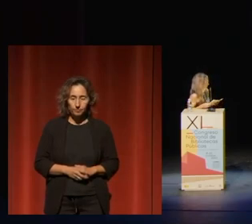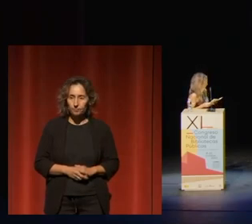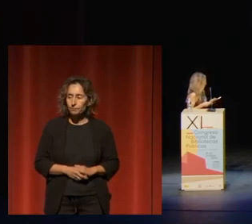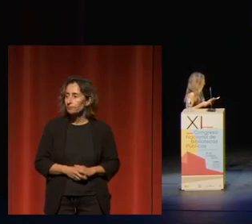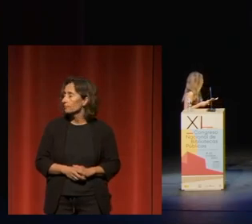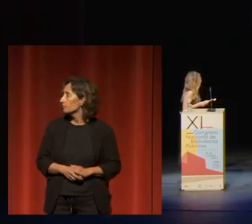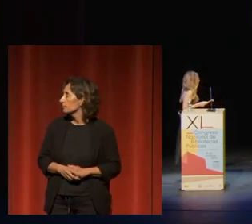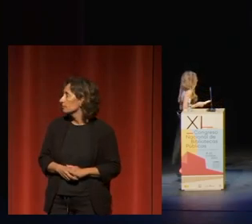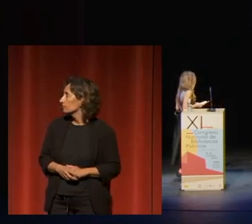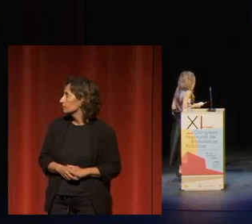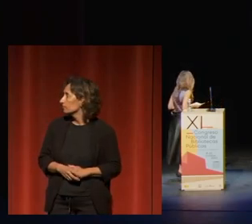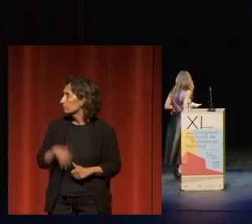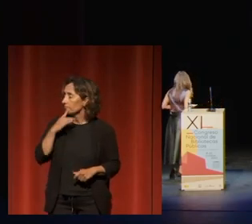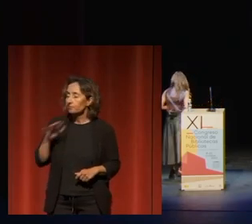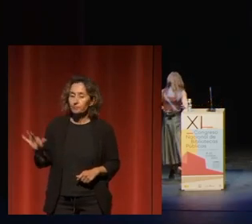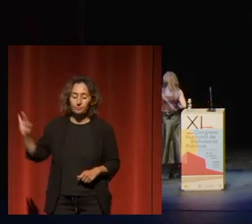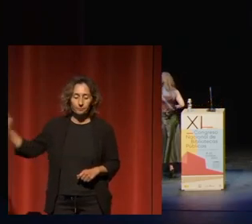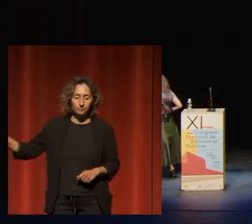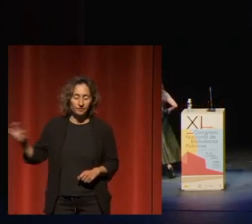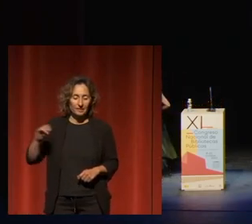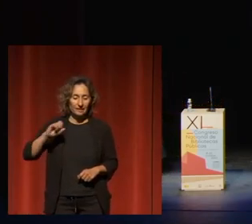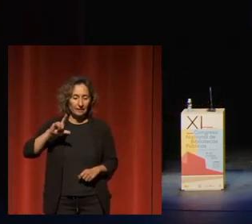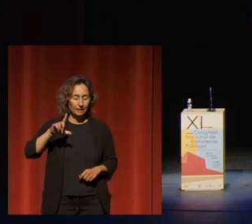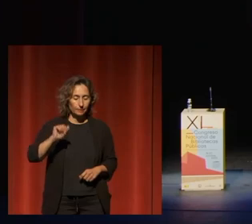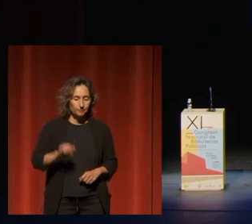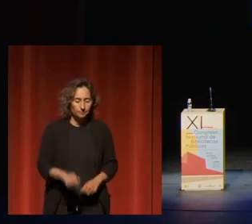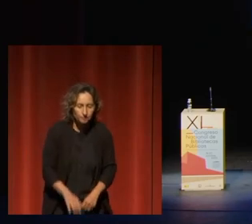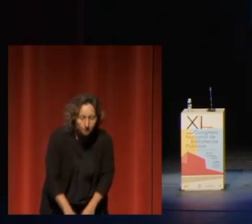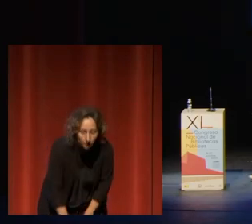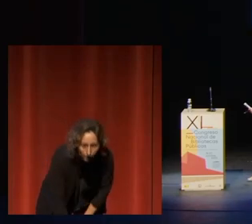Rurales adelante Natalia gracias